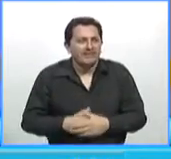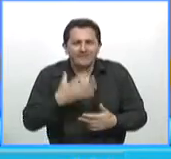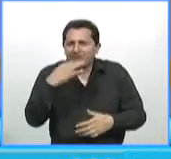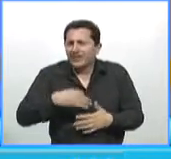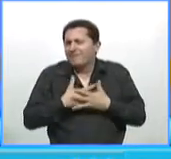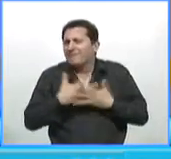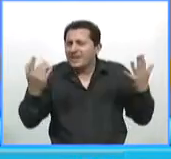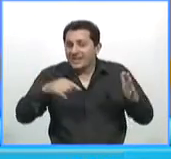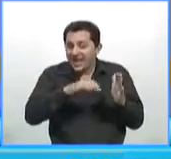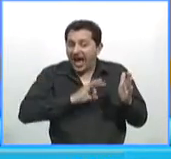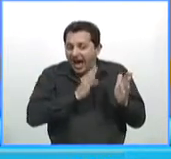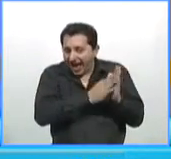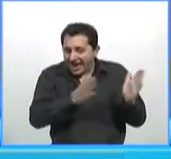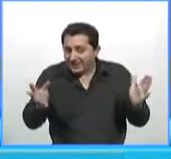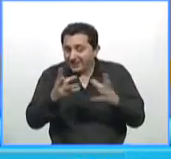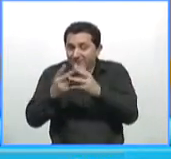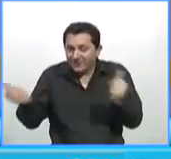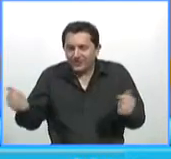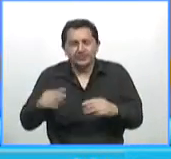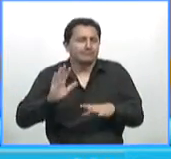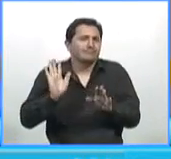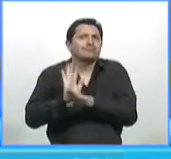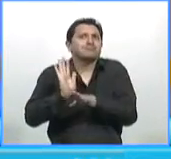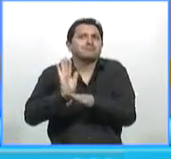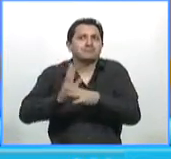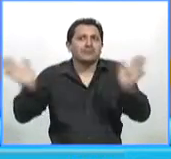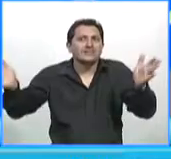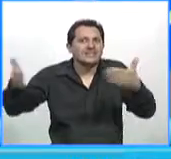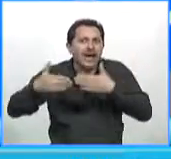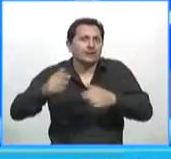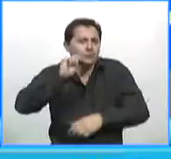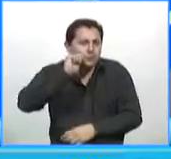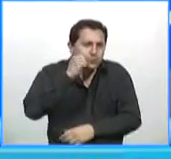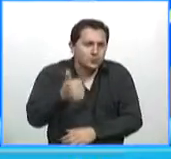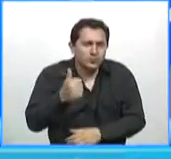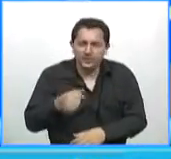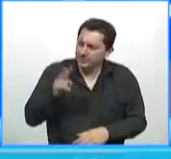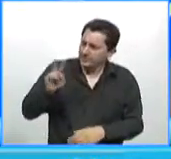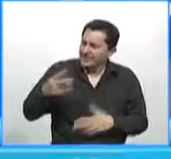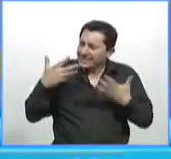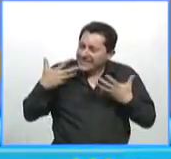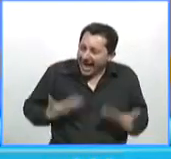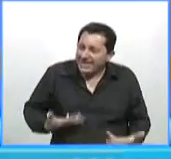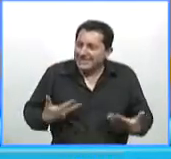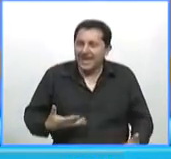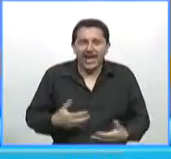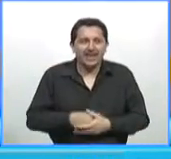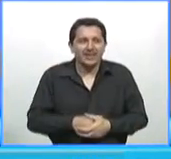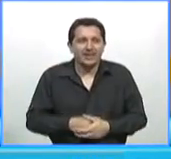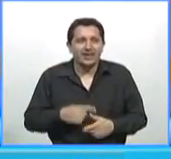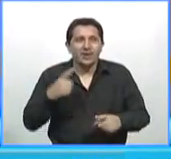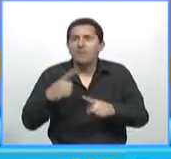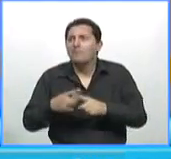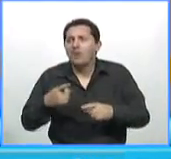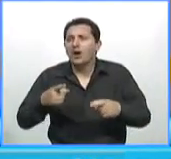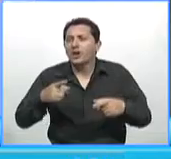de terminar el año de esta manera. Creo que un cierre muy lindo para nosotras. Estás agotada, se te ve cansada y creo que no es por la World